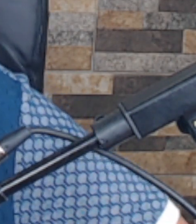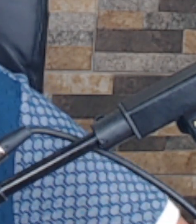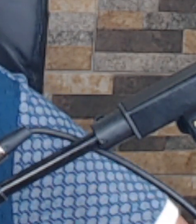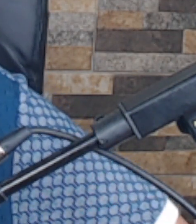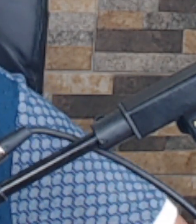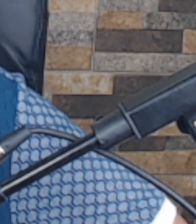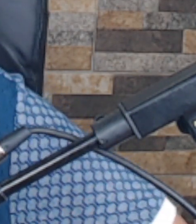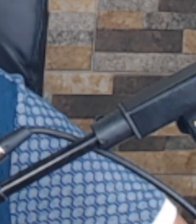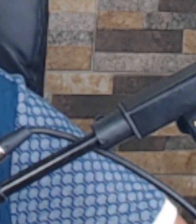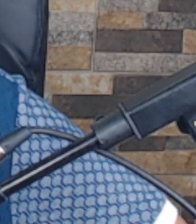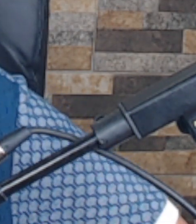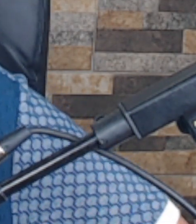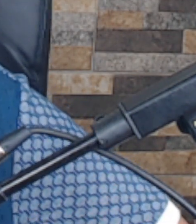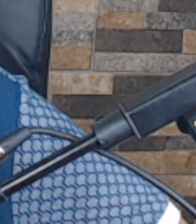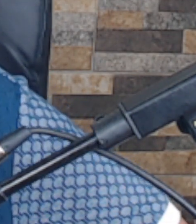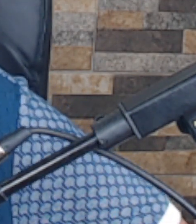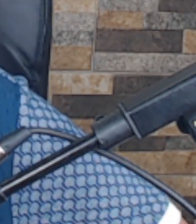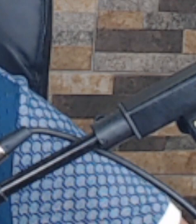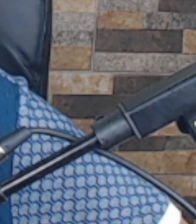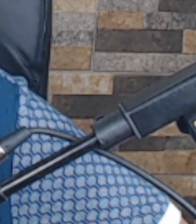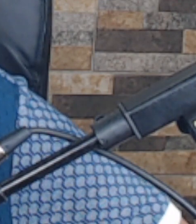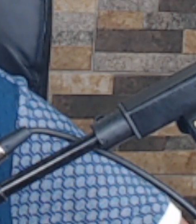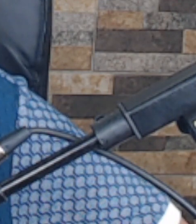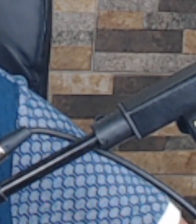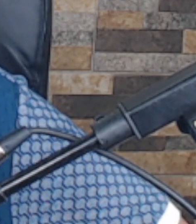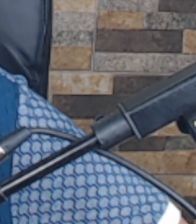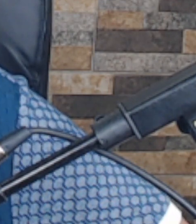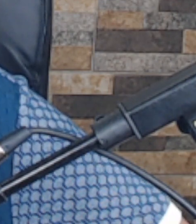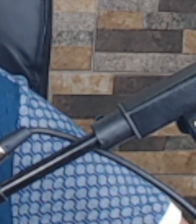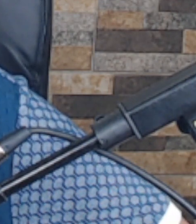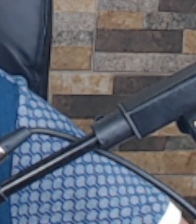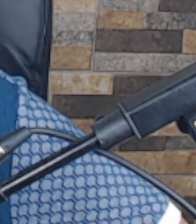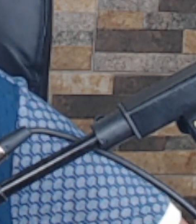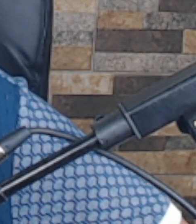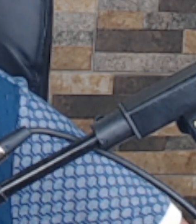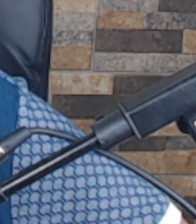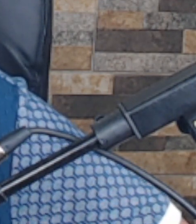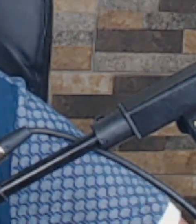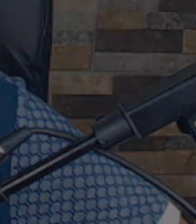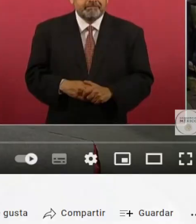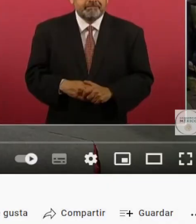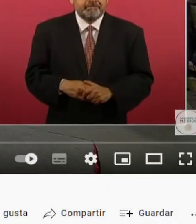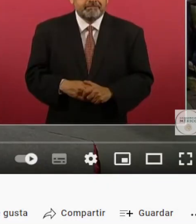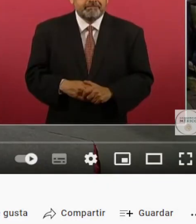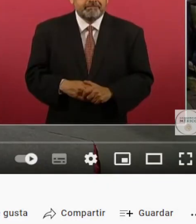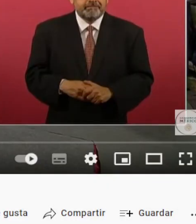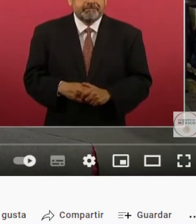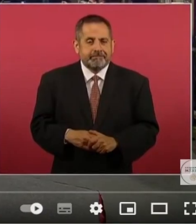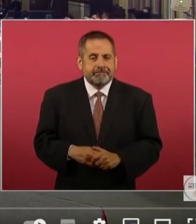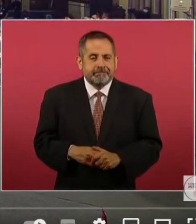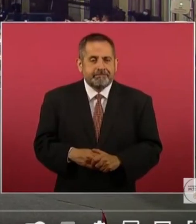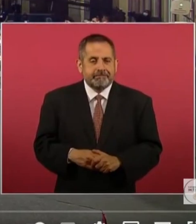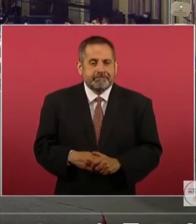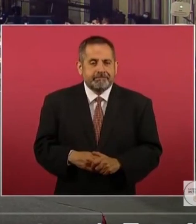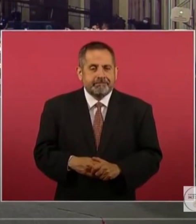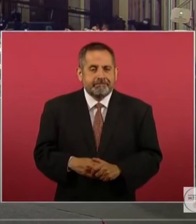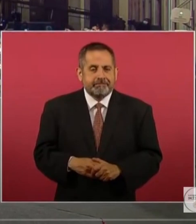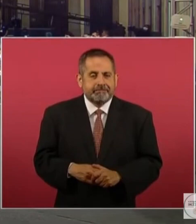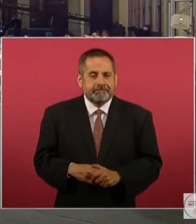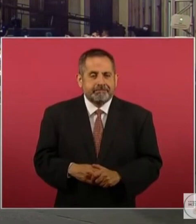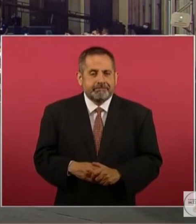les dijo el presidente que se pusieron así a ver presidente que les dijo que los puso tan pues están de mal y estás